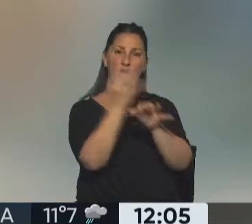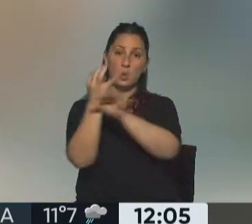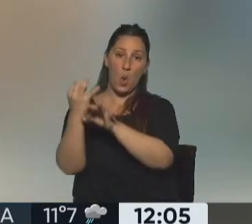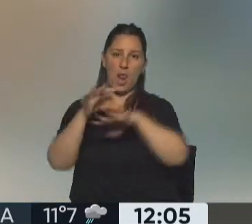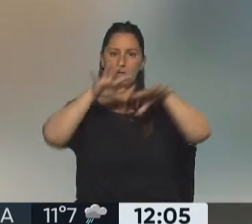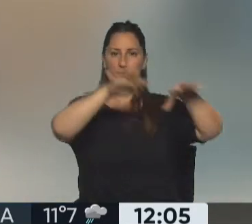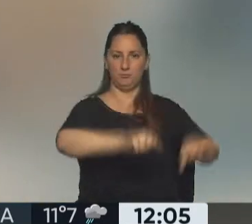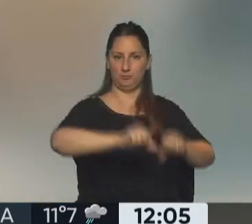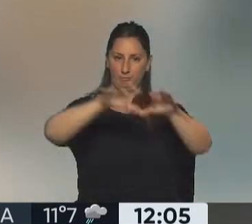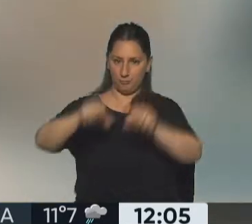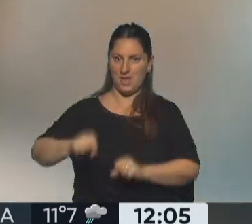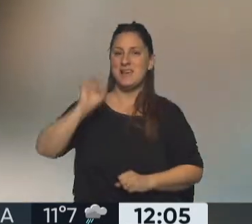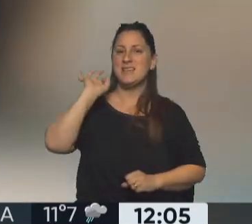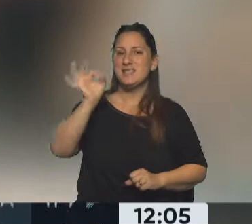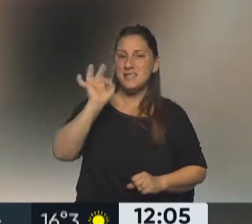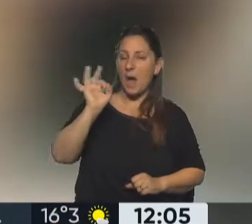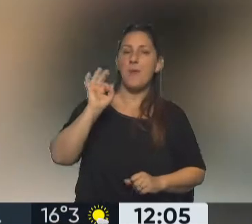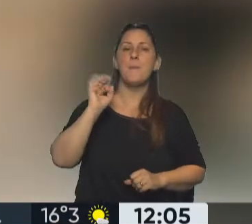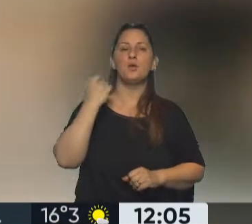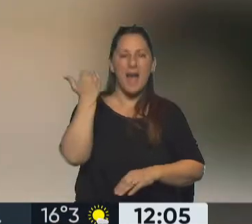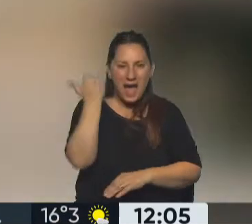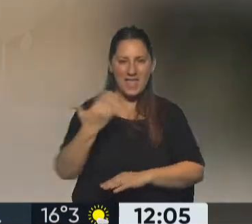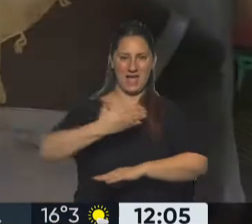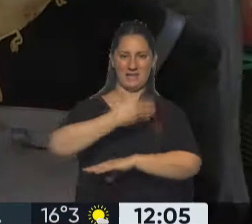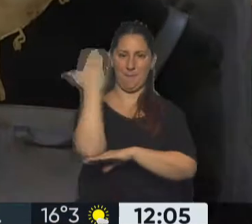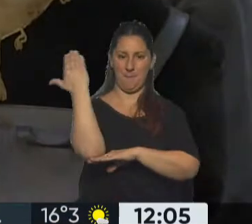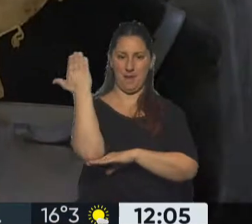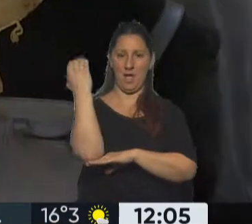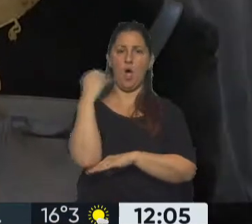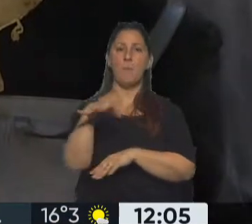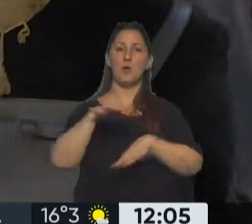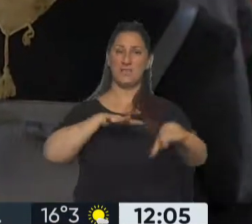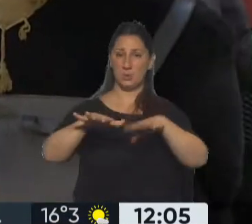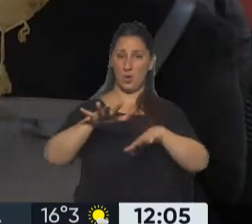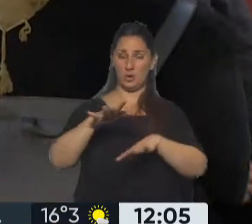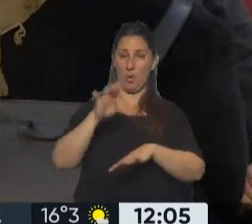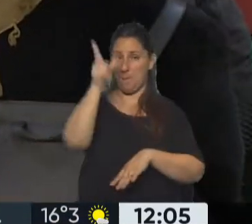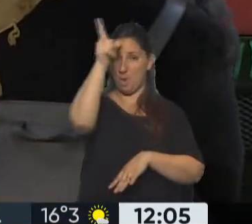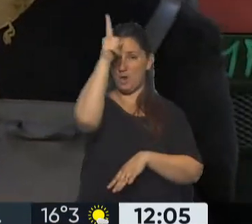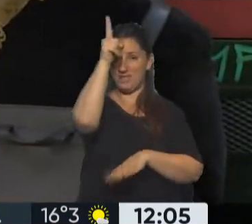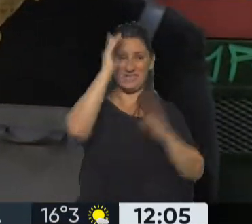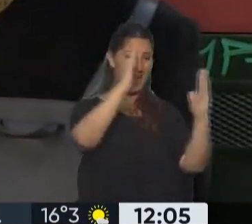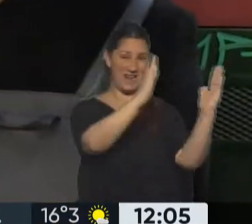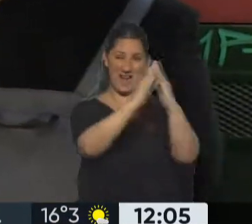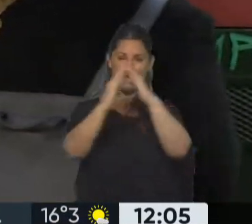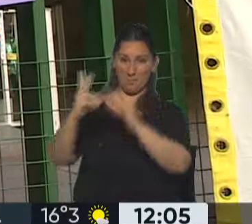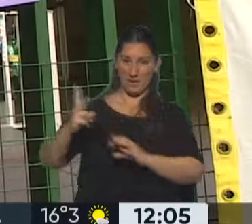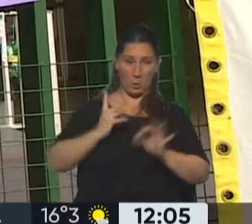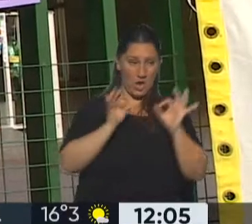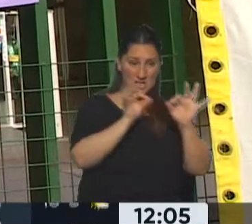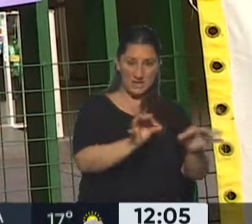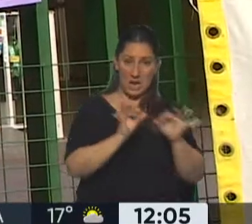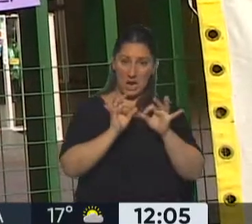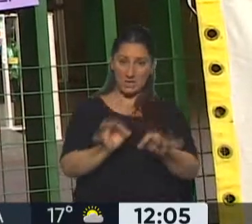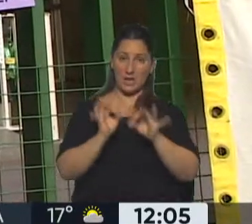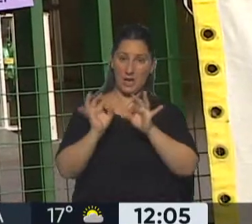este momento, pero sabemos que se desarrollan también asambleas, porque este escenario, el de la policía llegando a los domicilios, obviamente